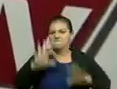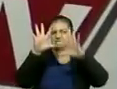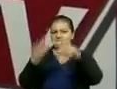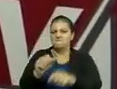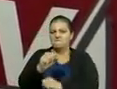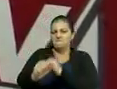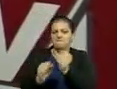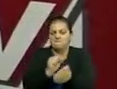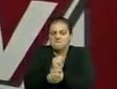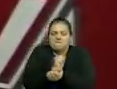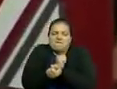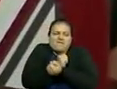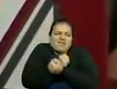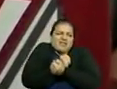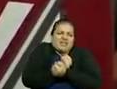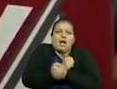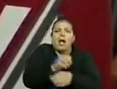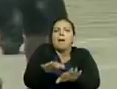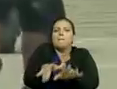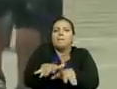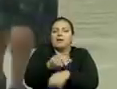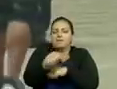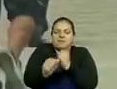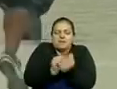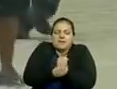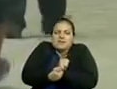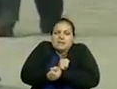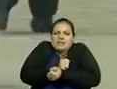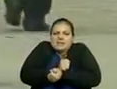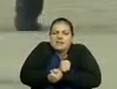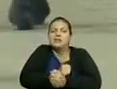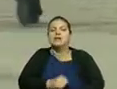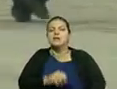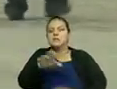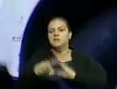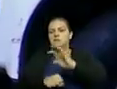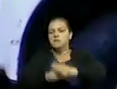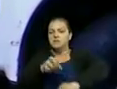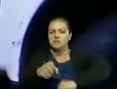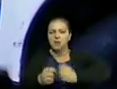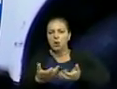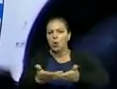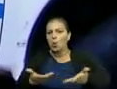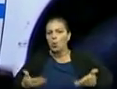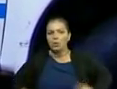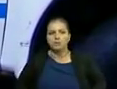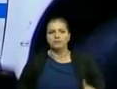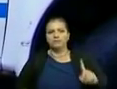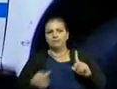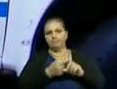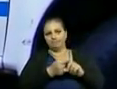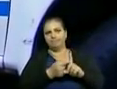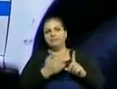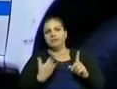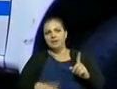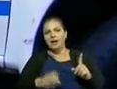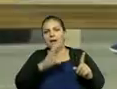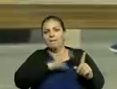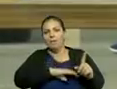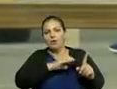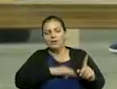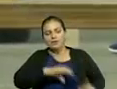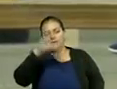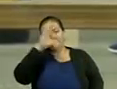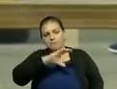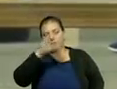las cosas del local en sacos. Tras la investigación realizada por agentes de la Policía Judicial, se determinó la participación de al menos 5 personas y